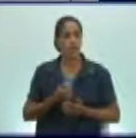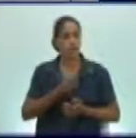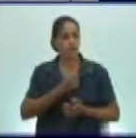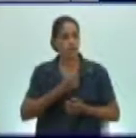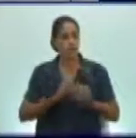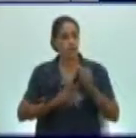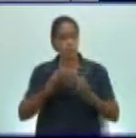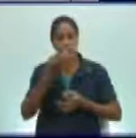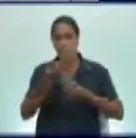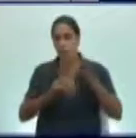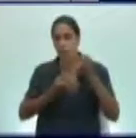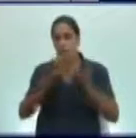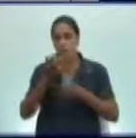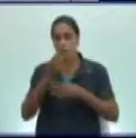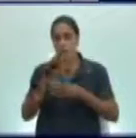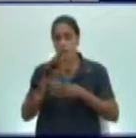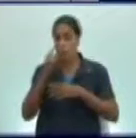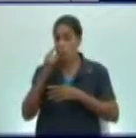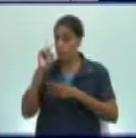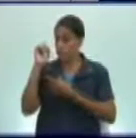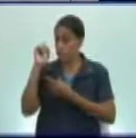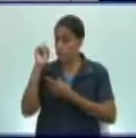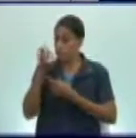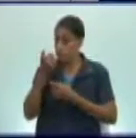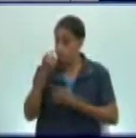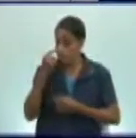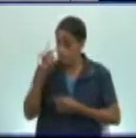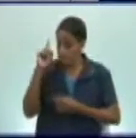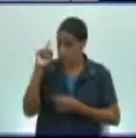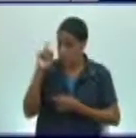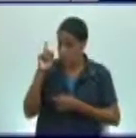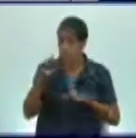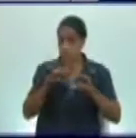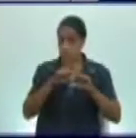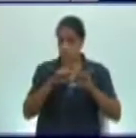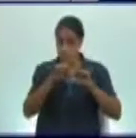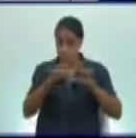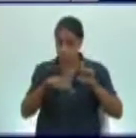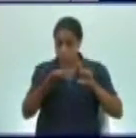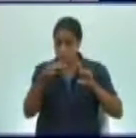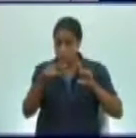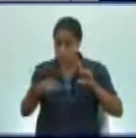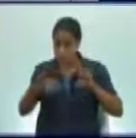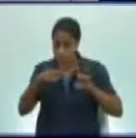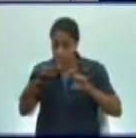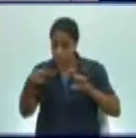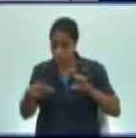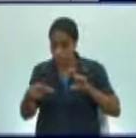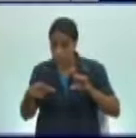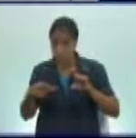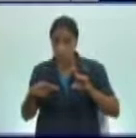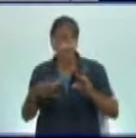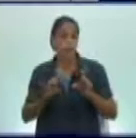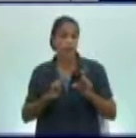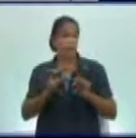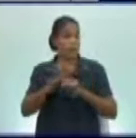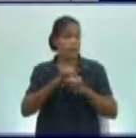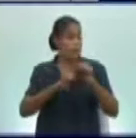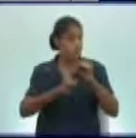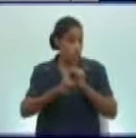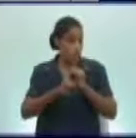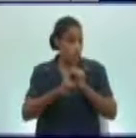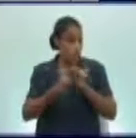cosa. Vean aquí los diferentes segmentos. En cada uno de los segmentos hay una parte y hay estructuras del